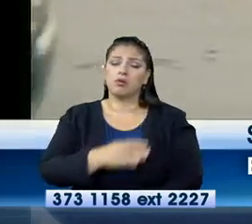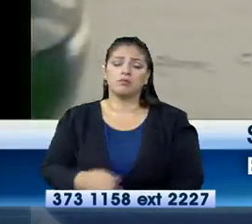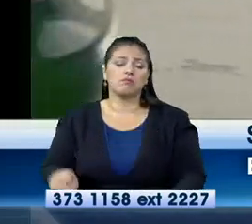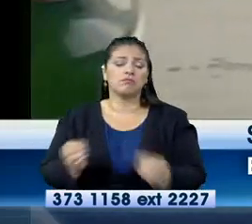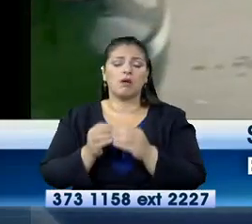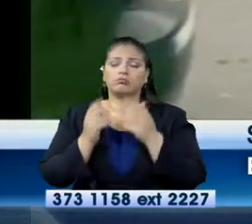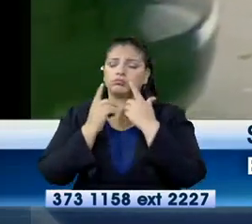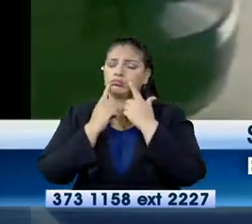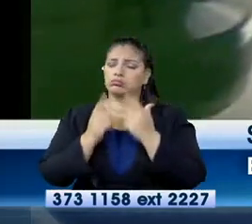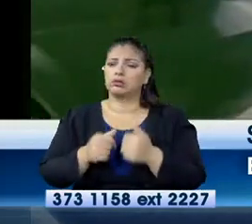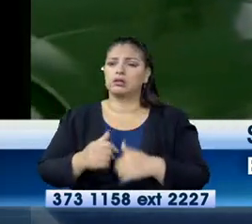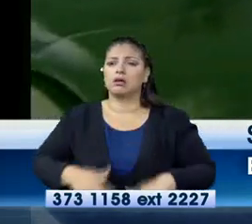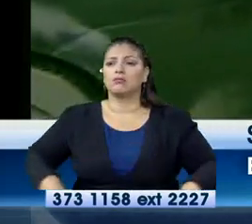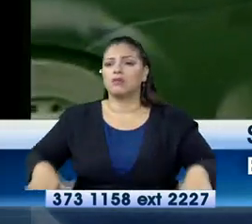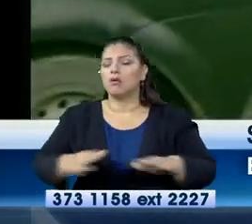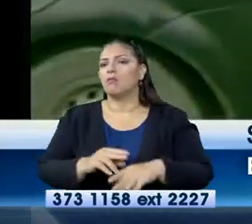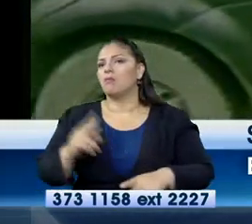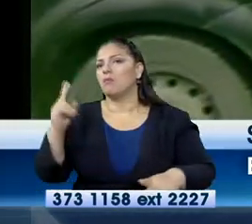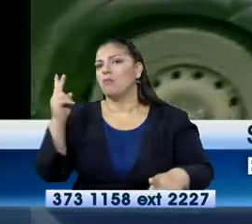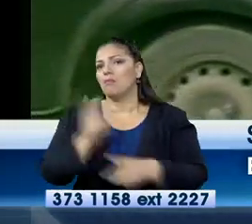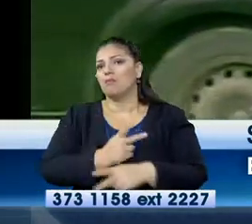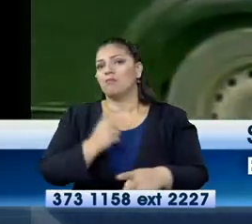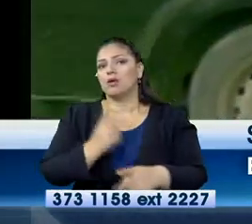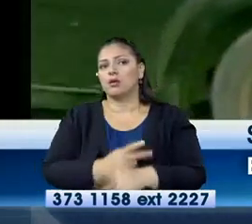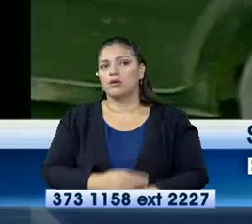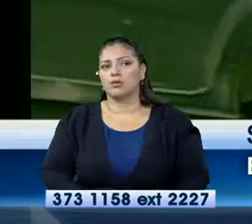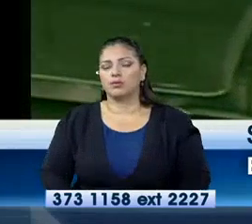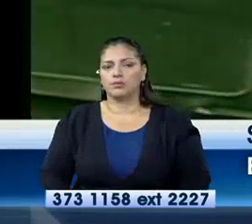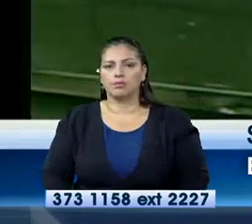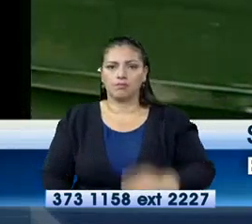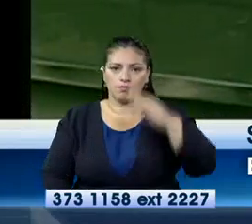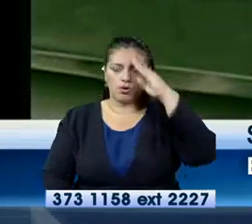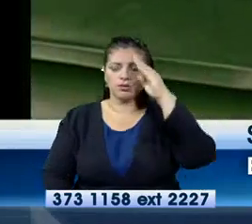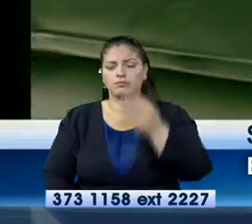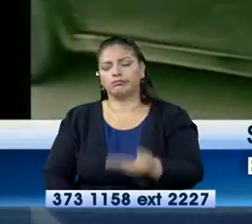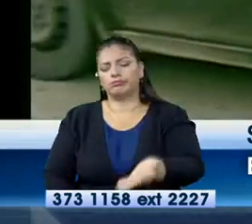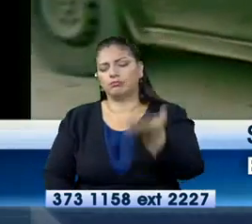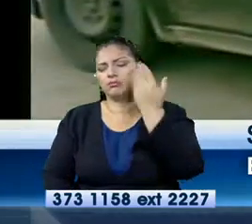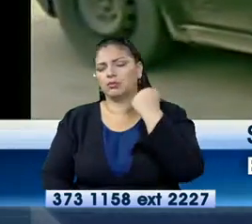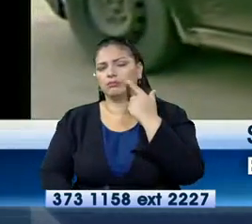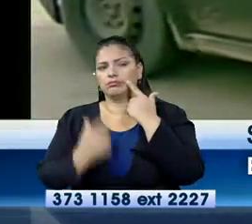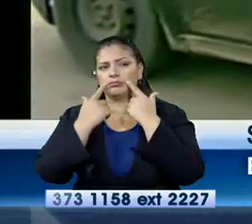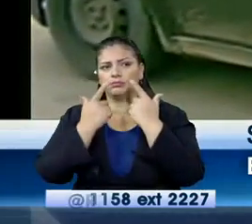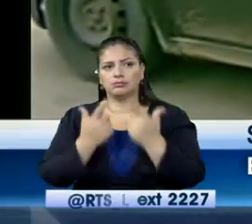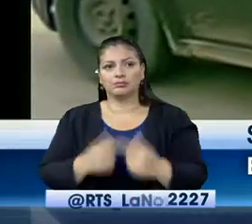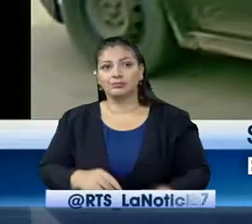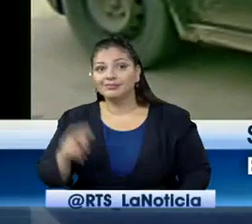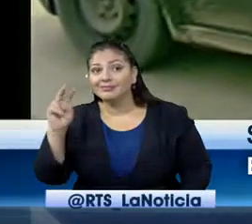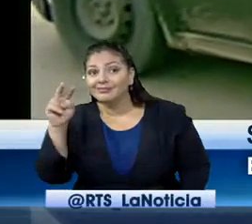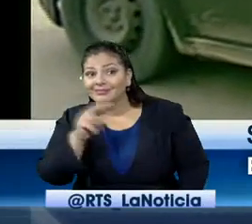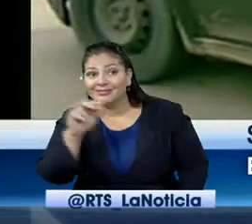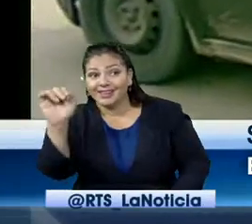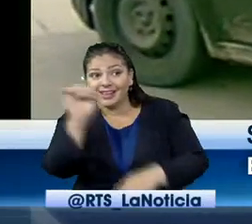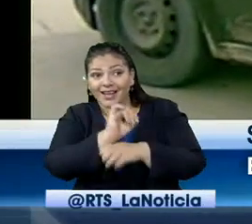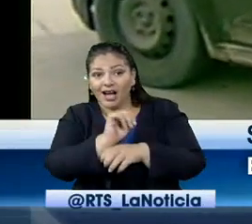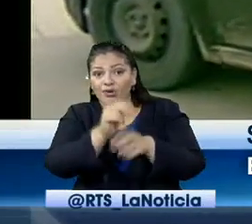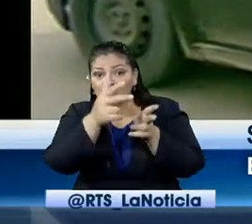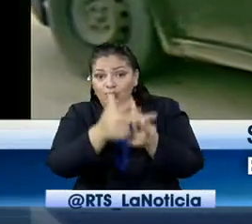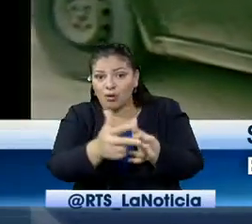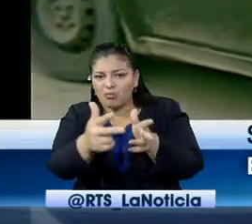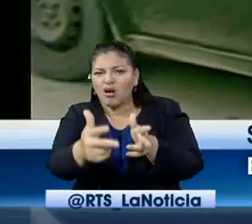Queremos bien, resguardo bien. Policial. Perfecto, bueno, como ustedes pueden apreciar, miren ustedes, allí vemos a los